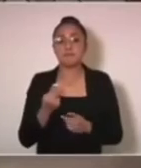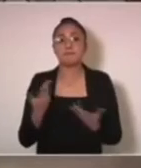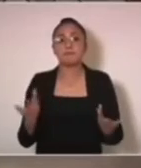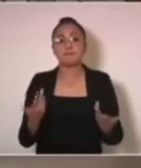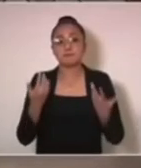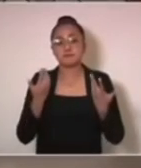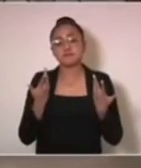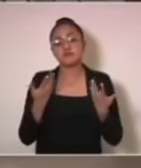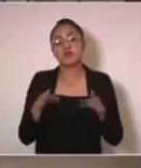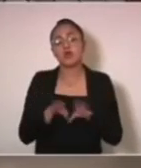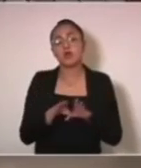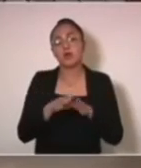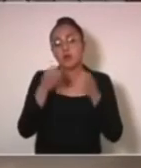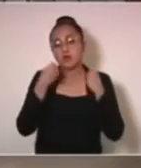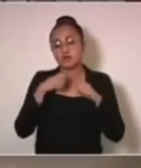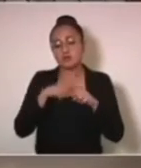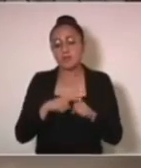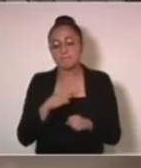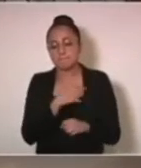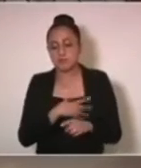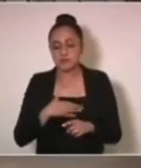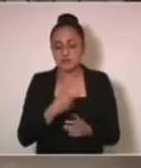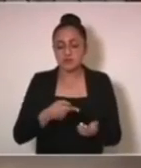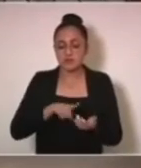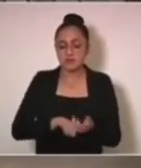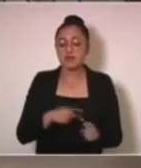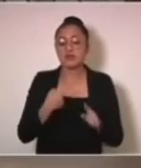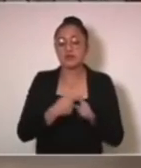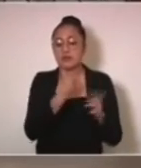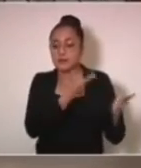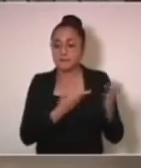socioemocionales que requieren presencialidad. Por ello,